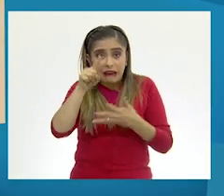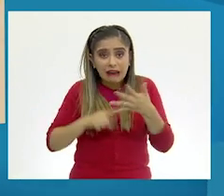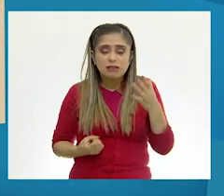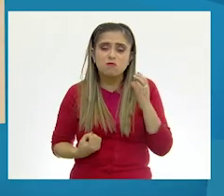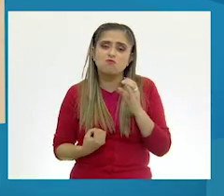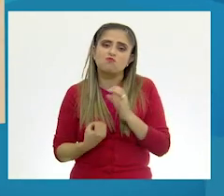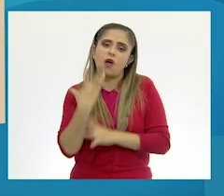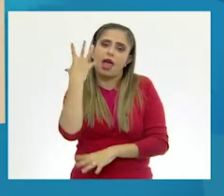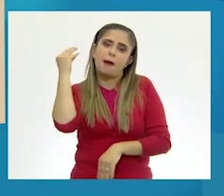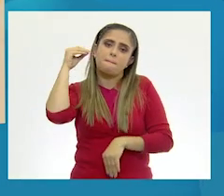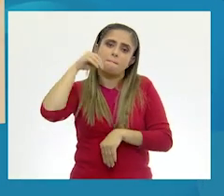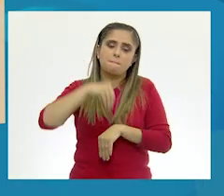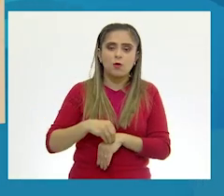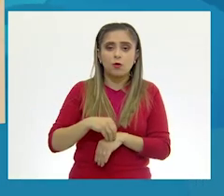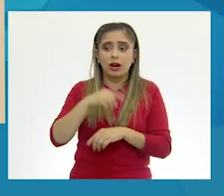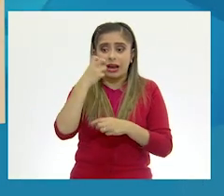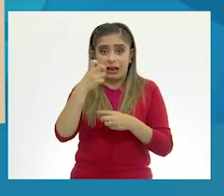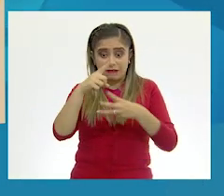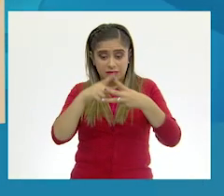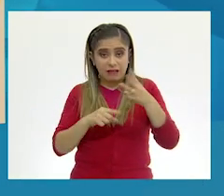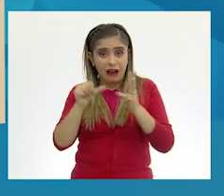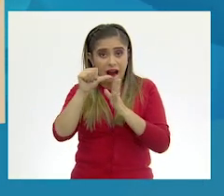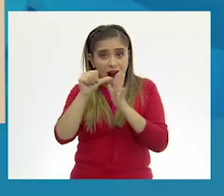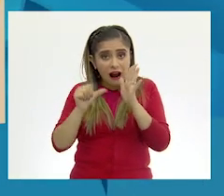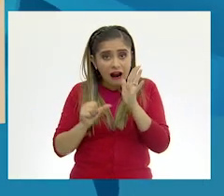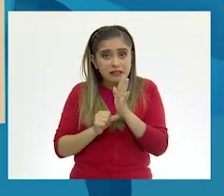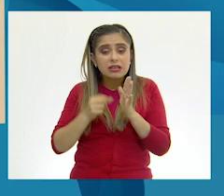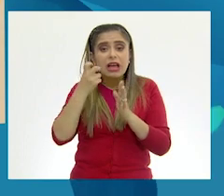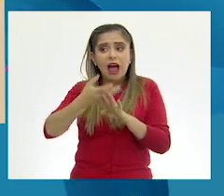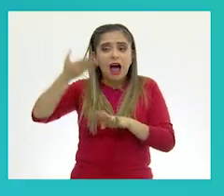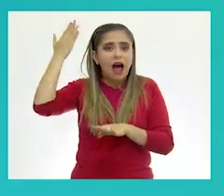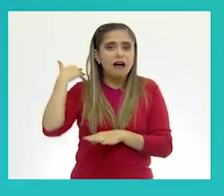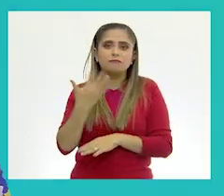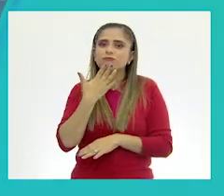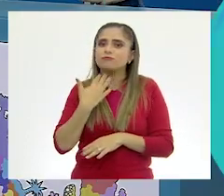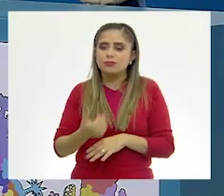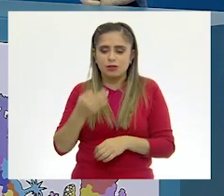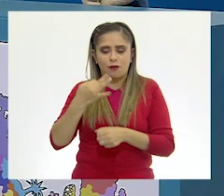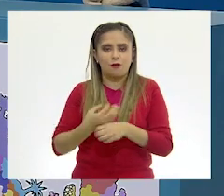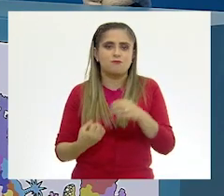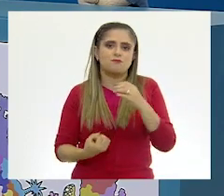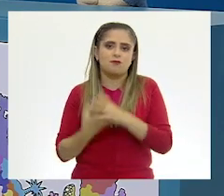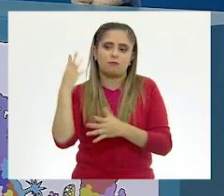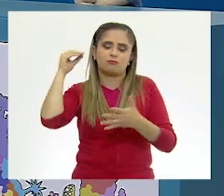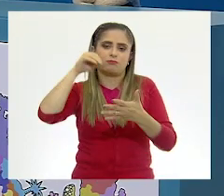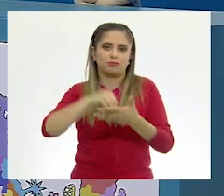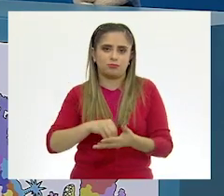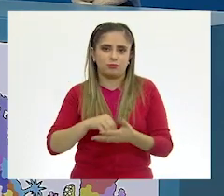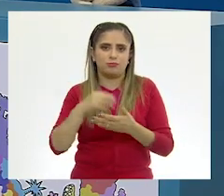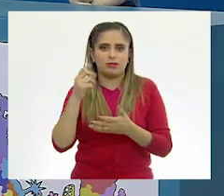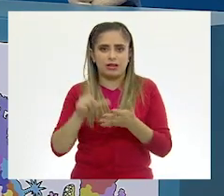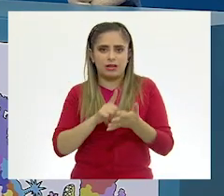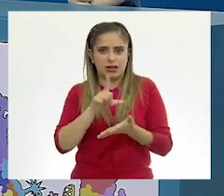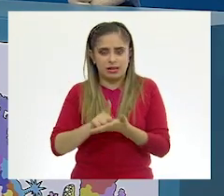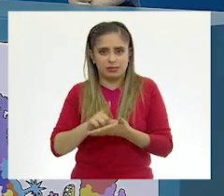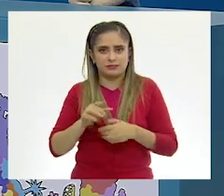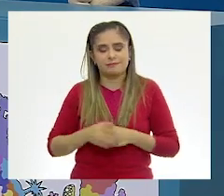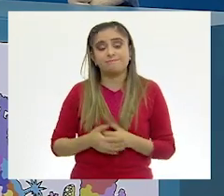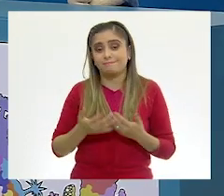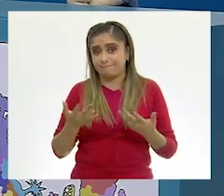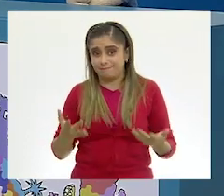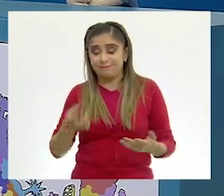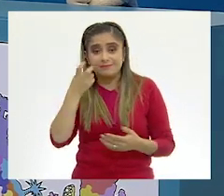revolucionarios, porque cambiaron totalmente lo que antes existía. Perfecto. Así es como podemos